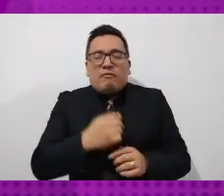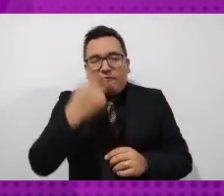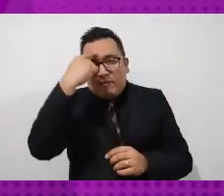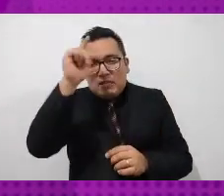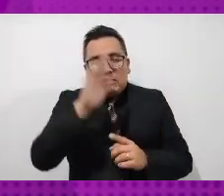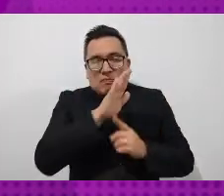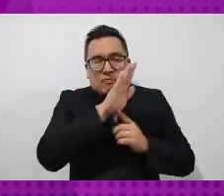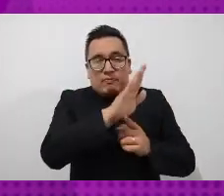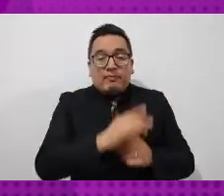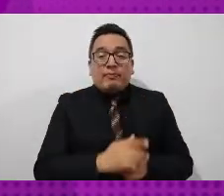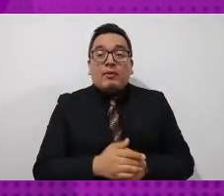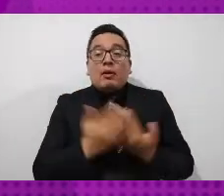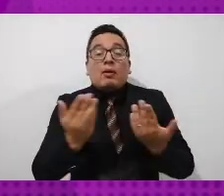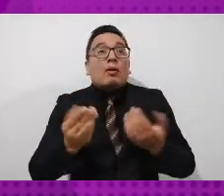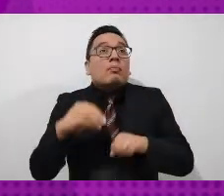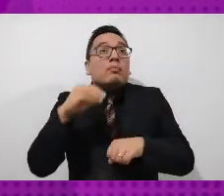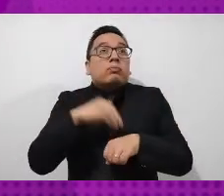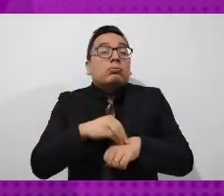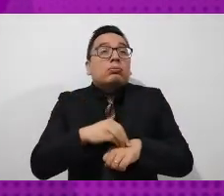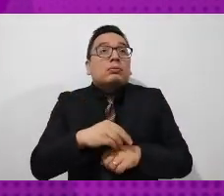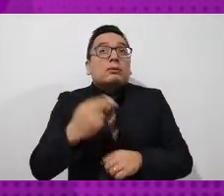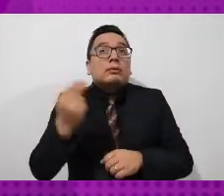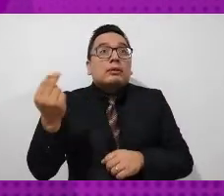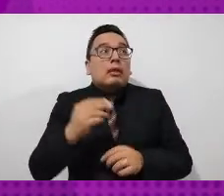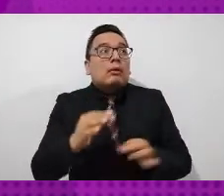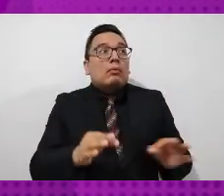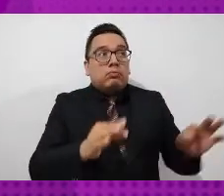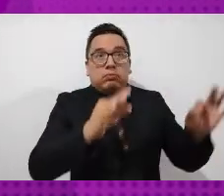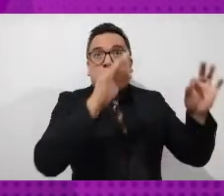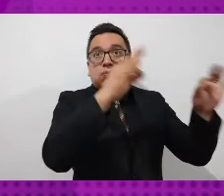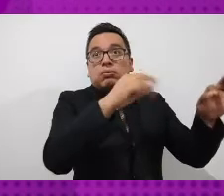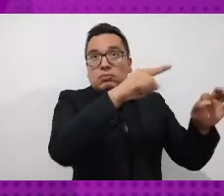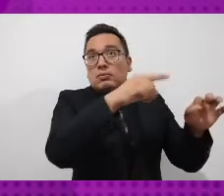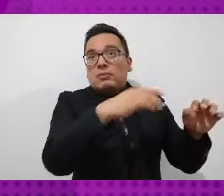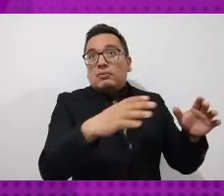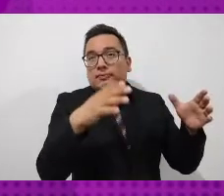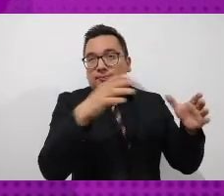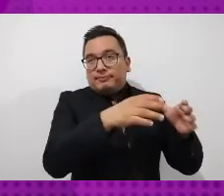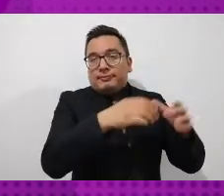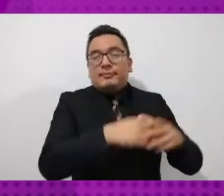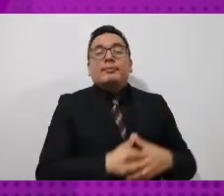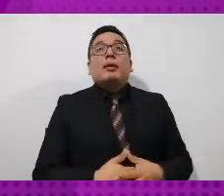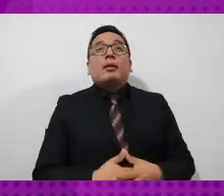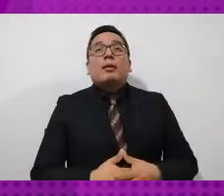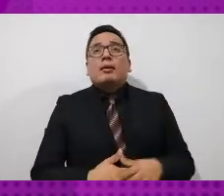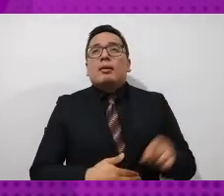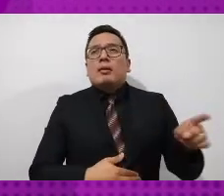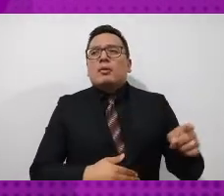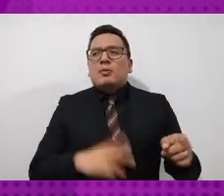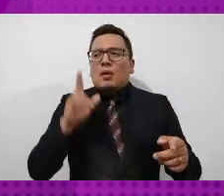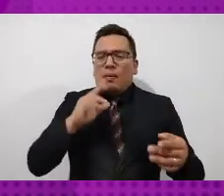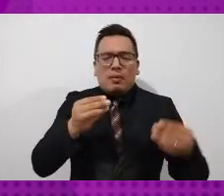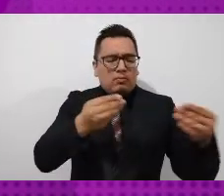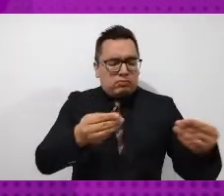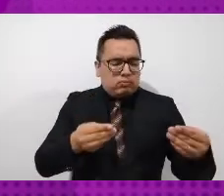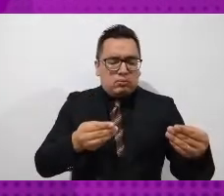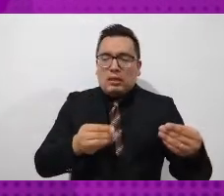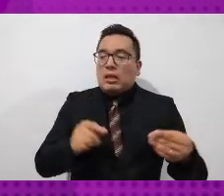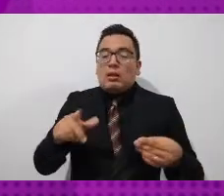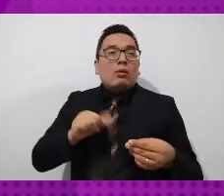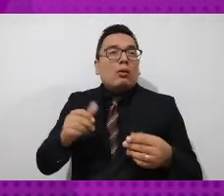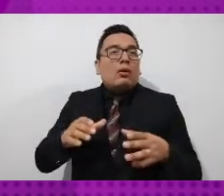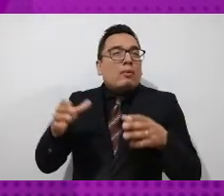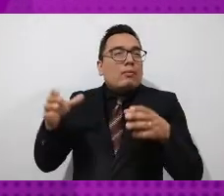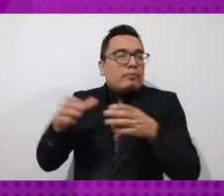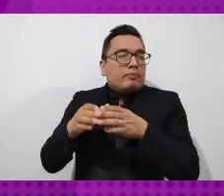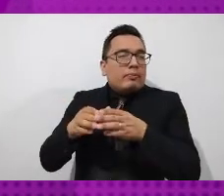problema. Lo que procede es que se entrega ante el Congreso del Estado. El Congreso lo turna a una comisión, que es